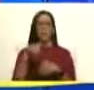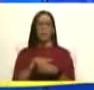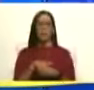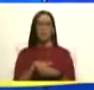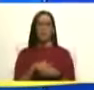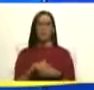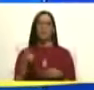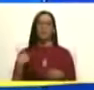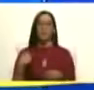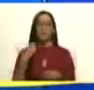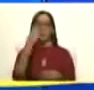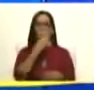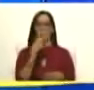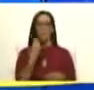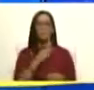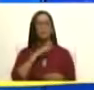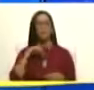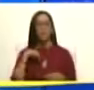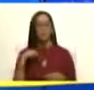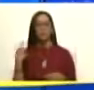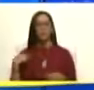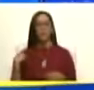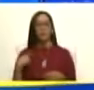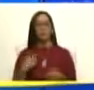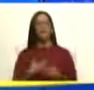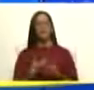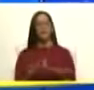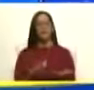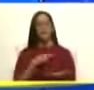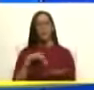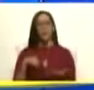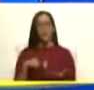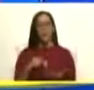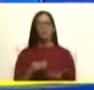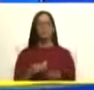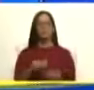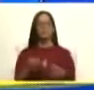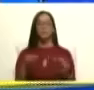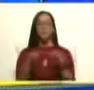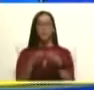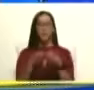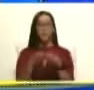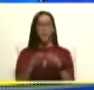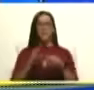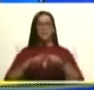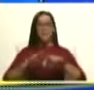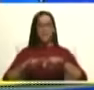tenemos un compromiso. Nosotros tenemos que dejar a nuestras generaciones un mapa